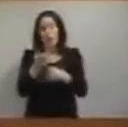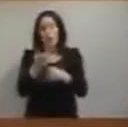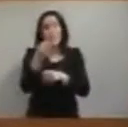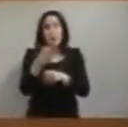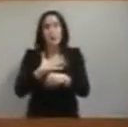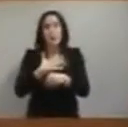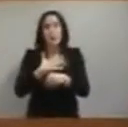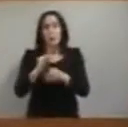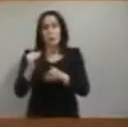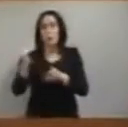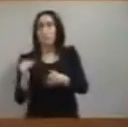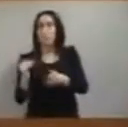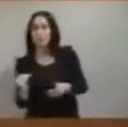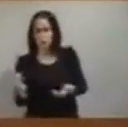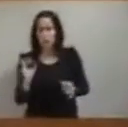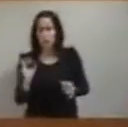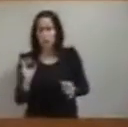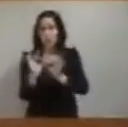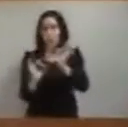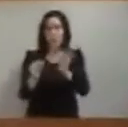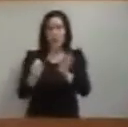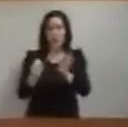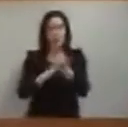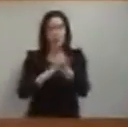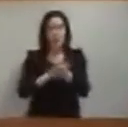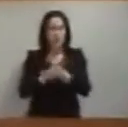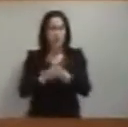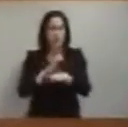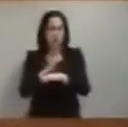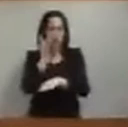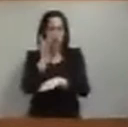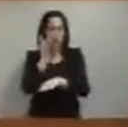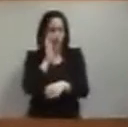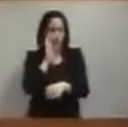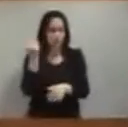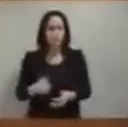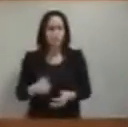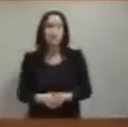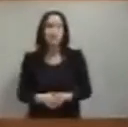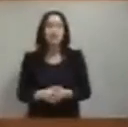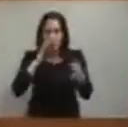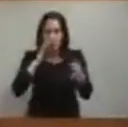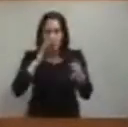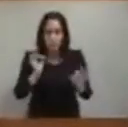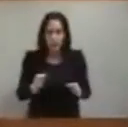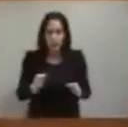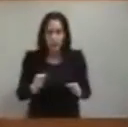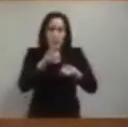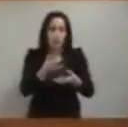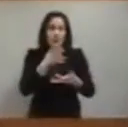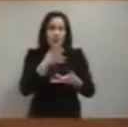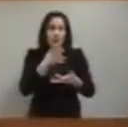haya reducido en el porcentaje que ella señalaba. Lo cierto es que los datos que ahora mismo están disponibles, los datos, ya